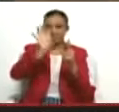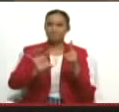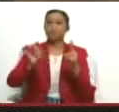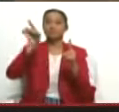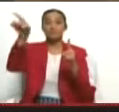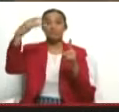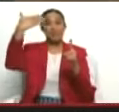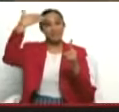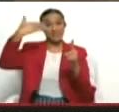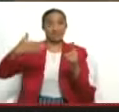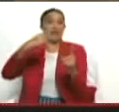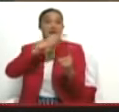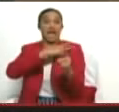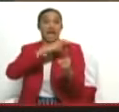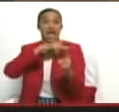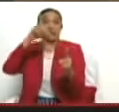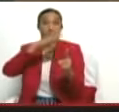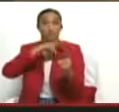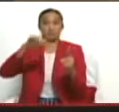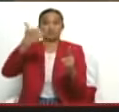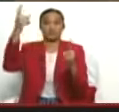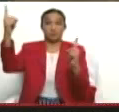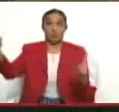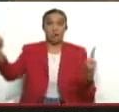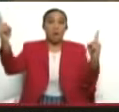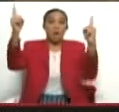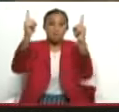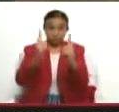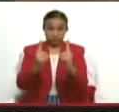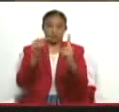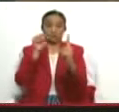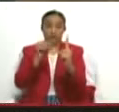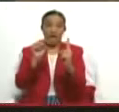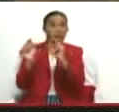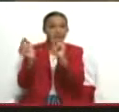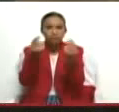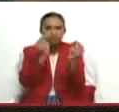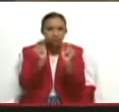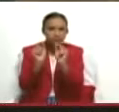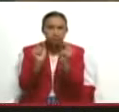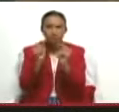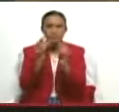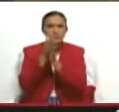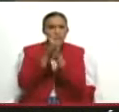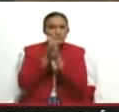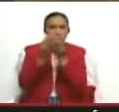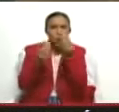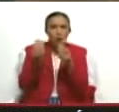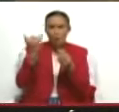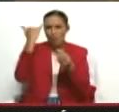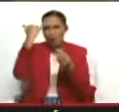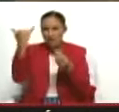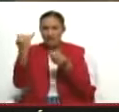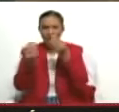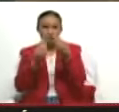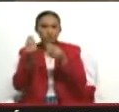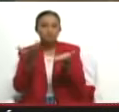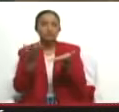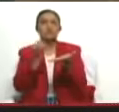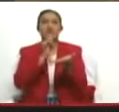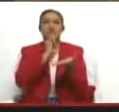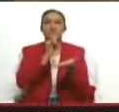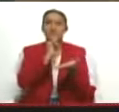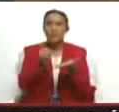comparta en base a un plan de cooperación militar información sobre temas de